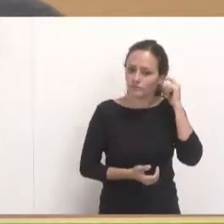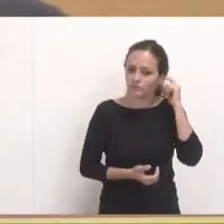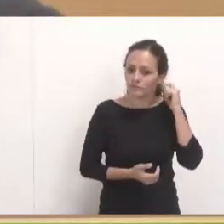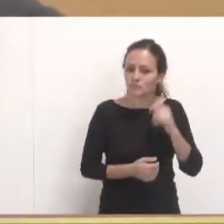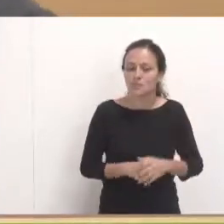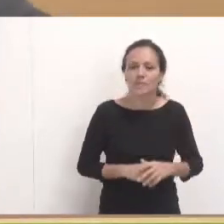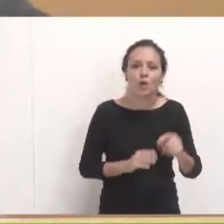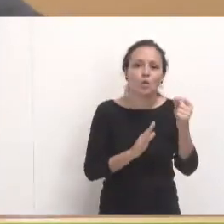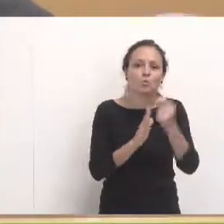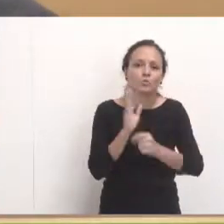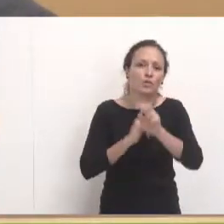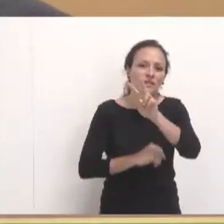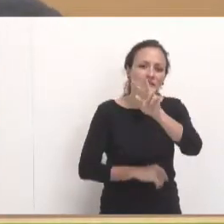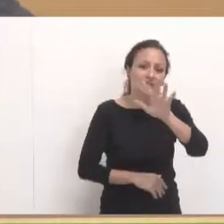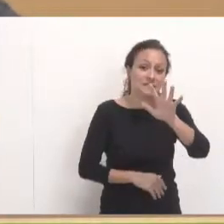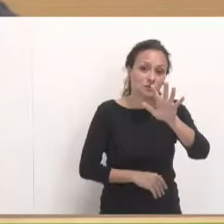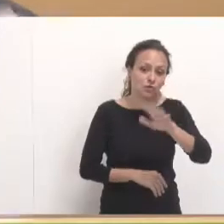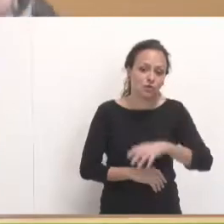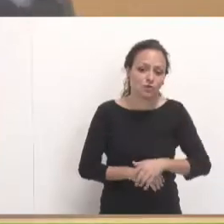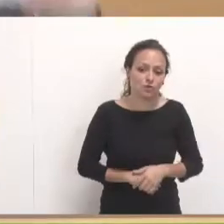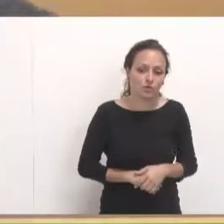El punto 25...